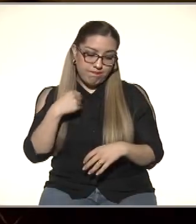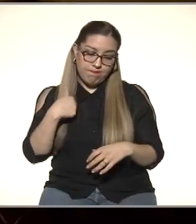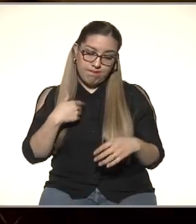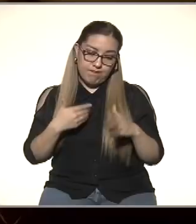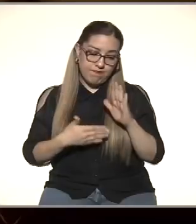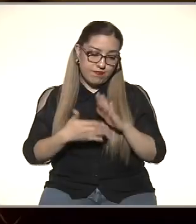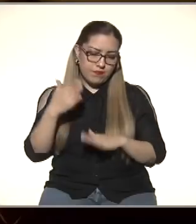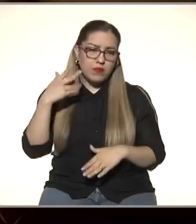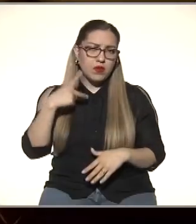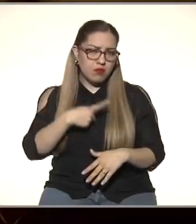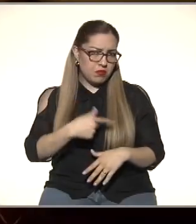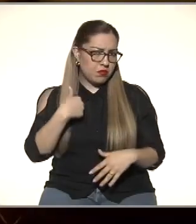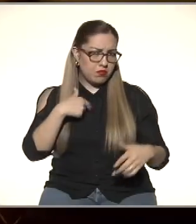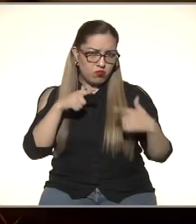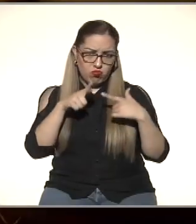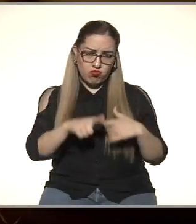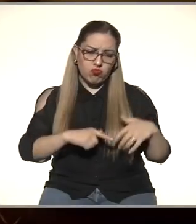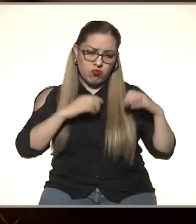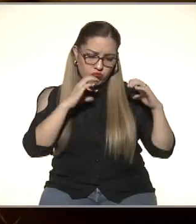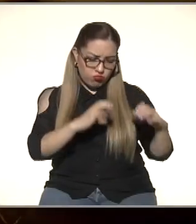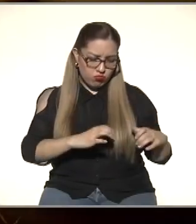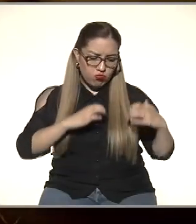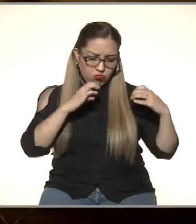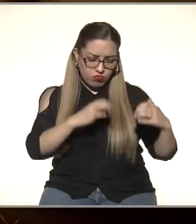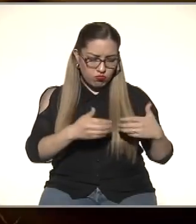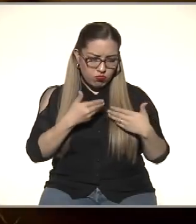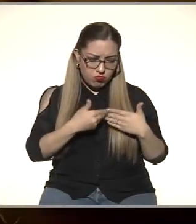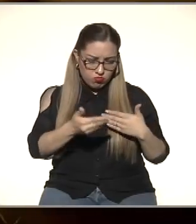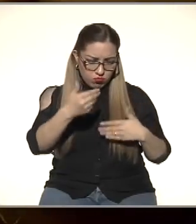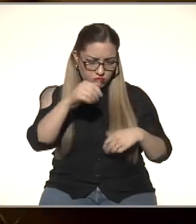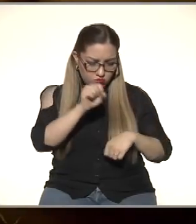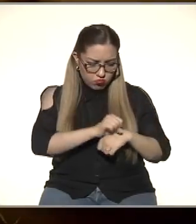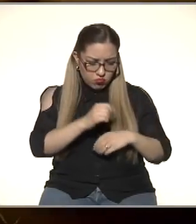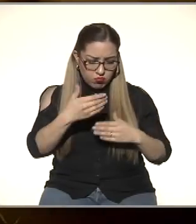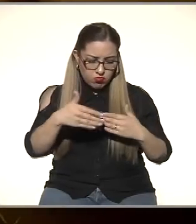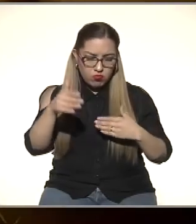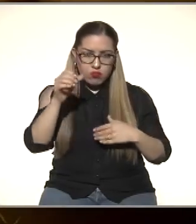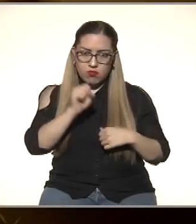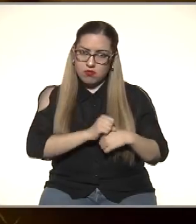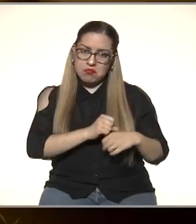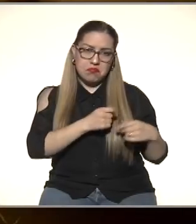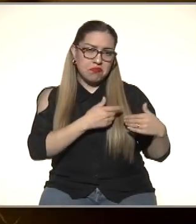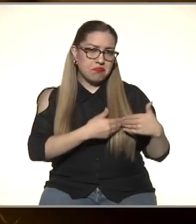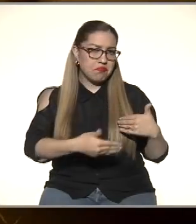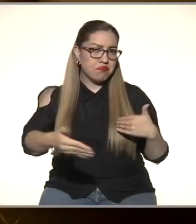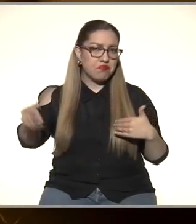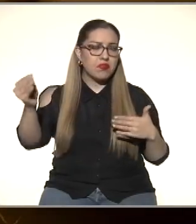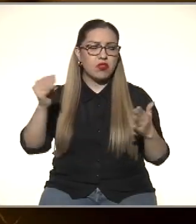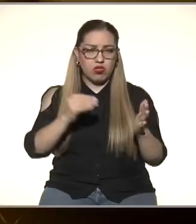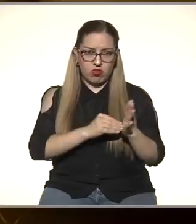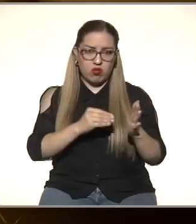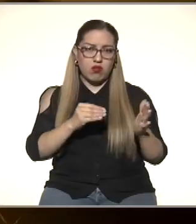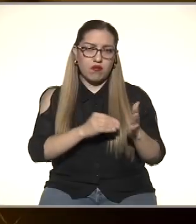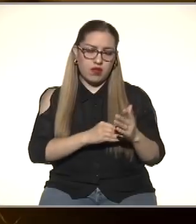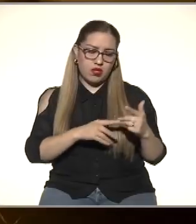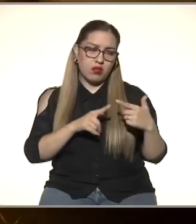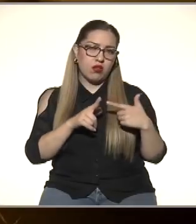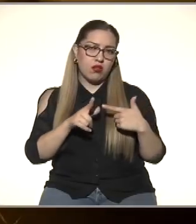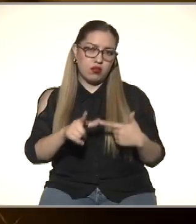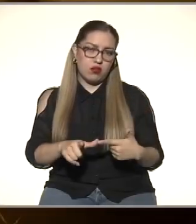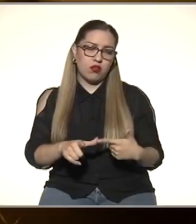estar procurándola y viéndola cada semana, cosa que hice y hasta la fecha la sigo viendo. Actualmente ya